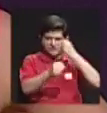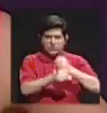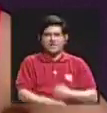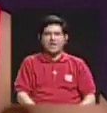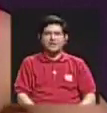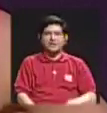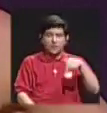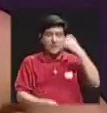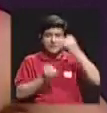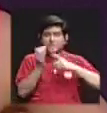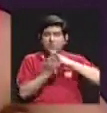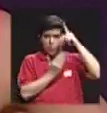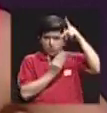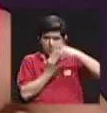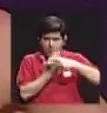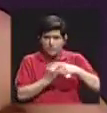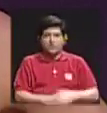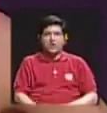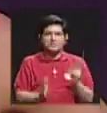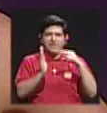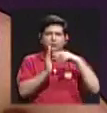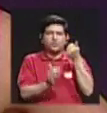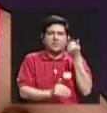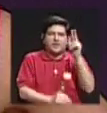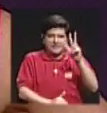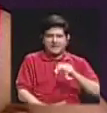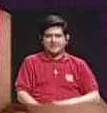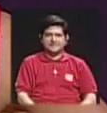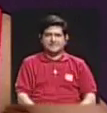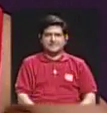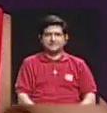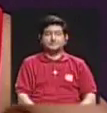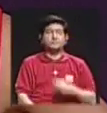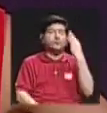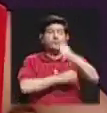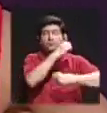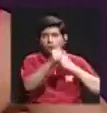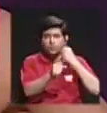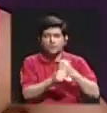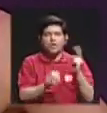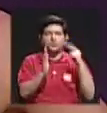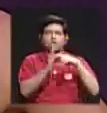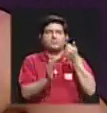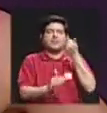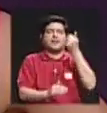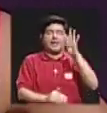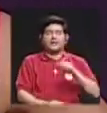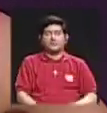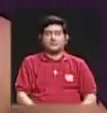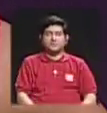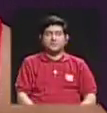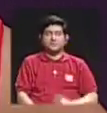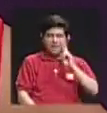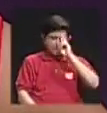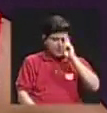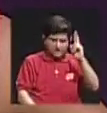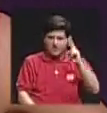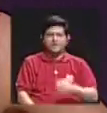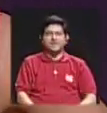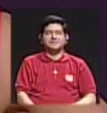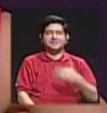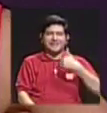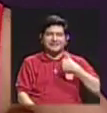año. Este es nuestro último programa del 2013, y el año entrante, el 2014, estará